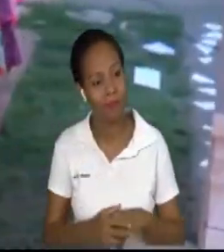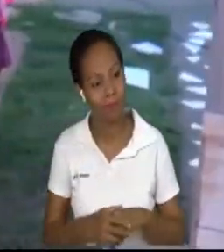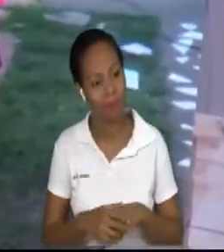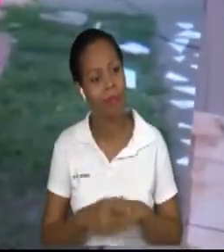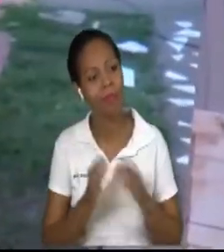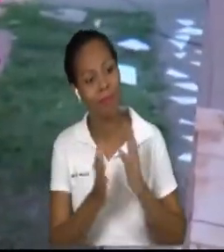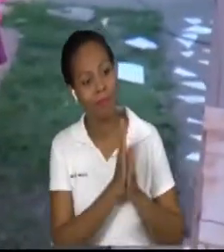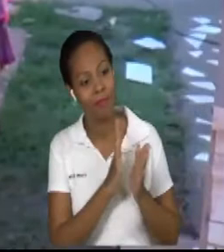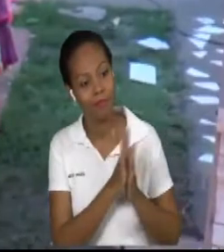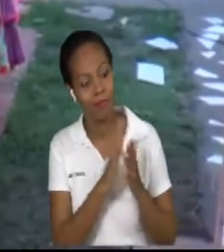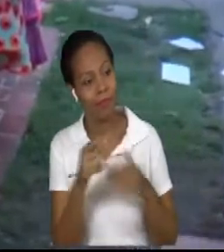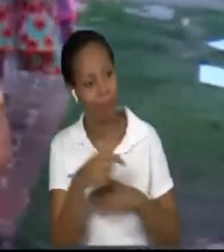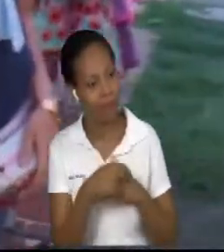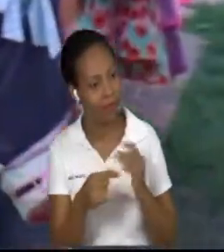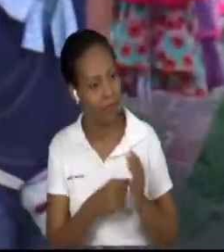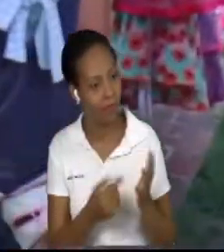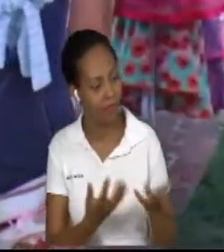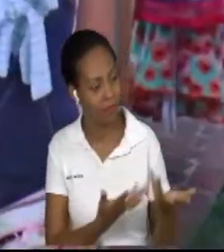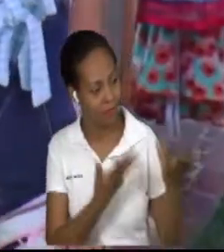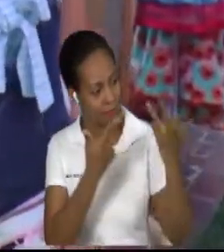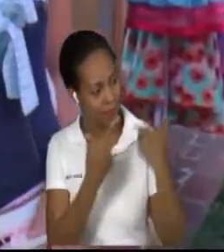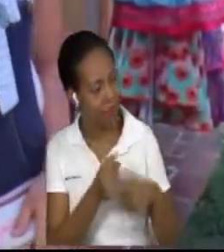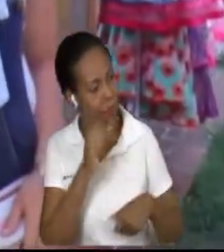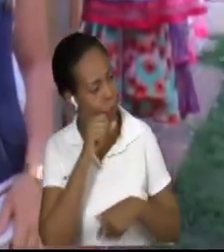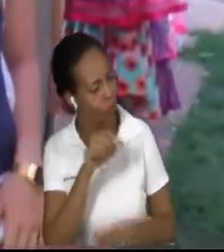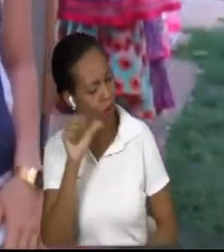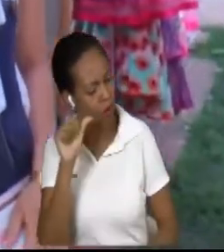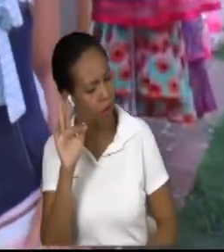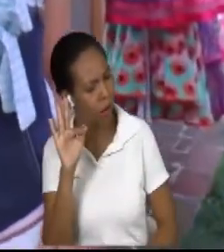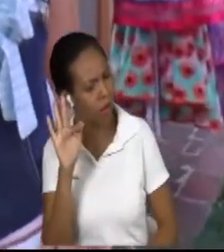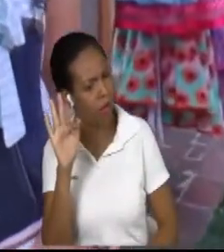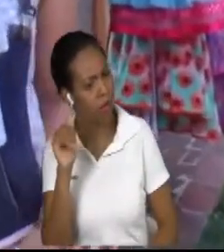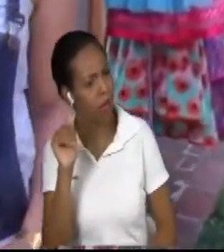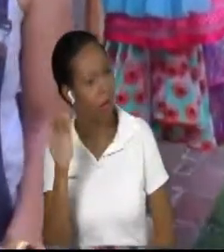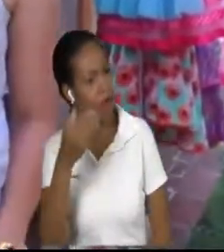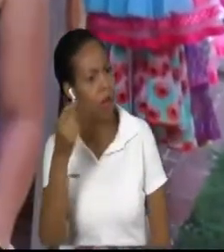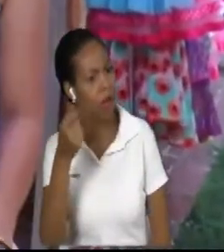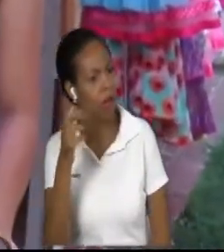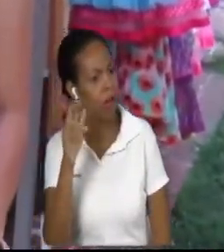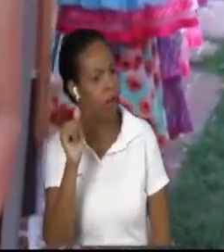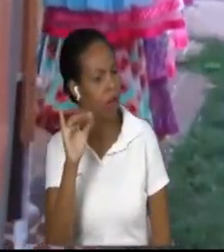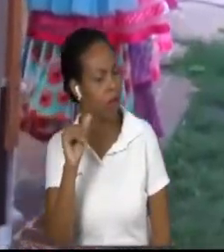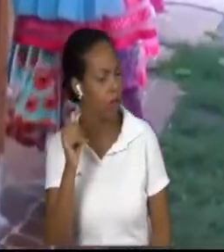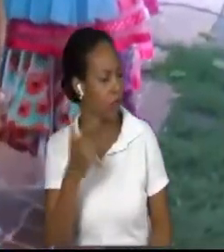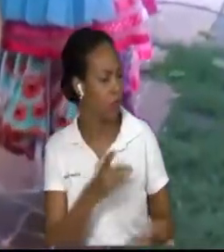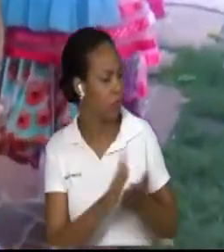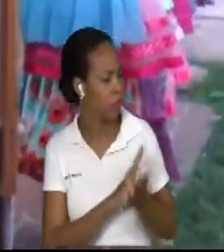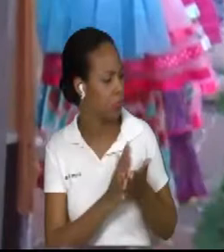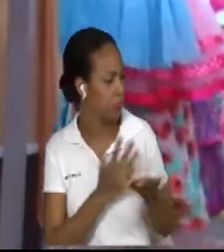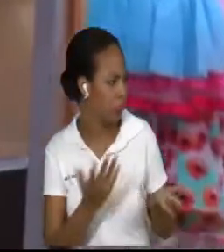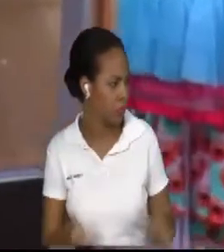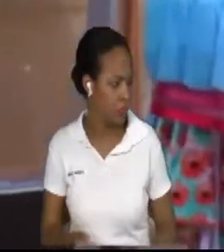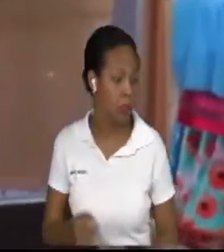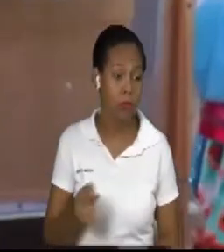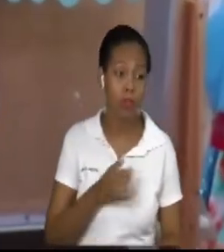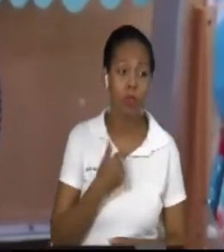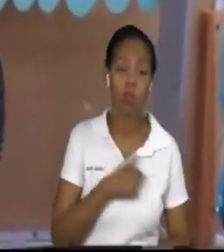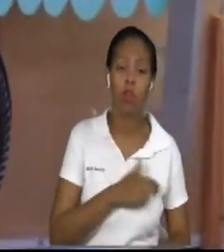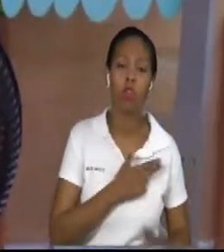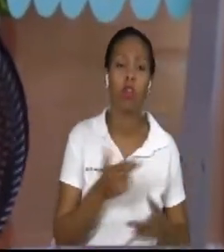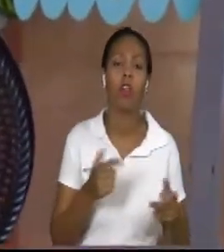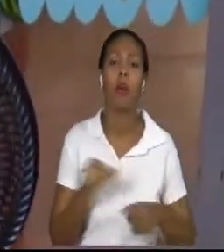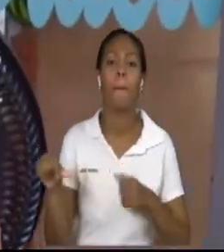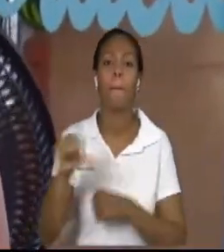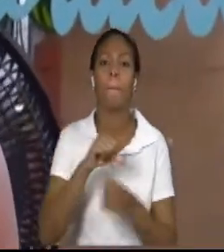nos va a contar un poco acerca de qué podemos encontrar en Altagracia y dónde estamos ubicados. Muchísimas gracias, estamos ubicados en el Parque de las Palomas,